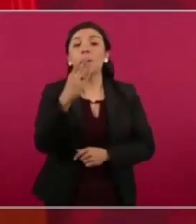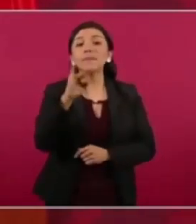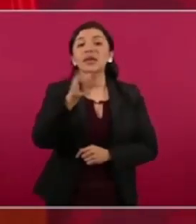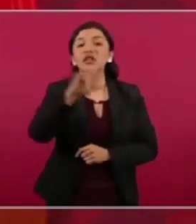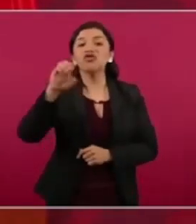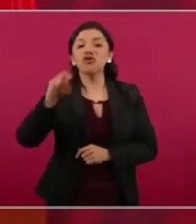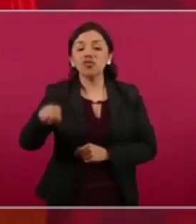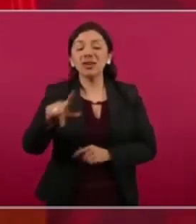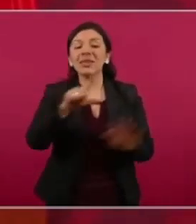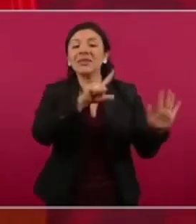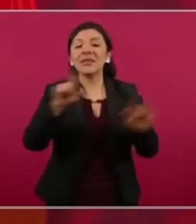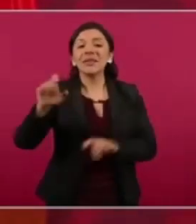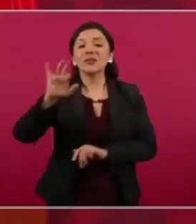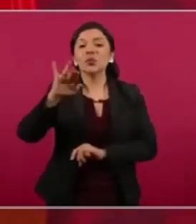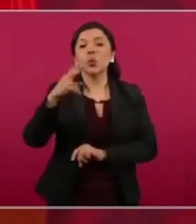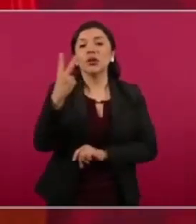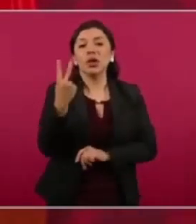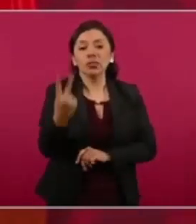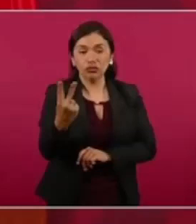1.752.000.